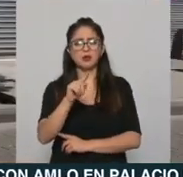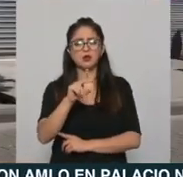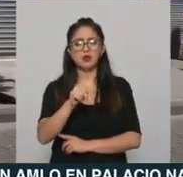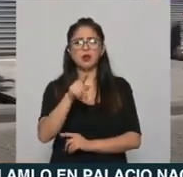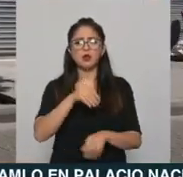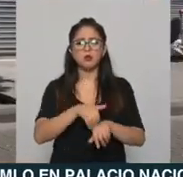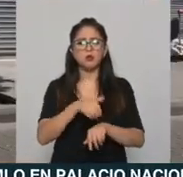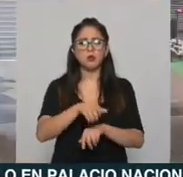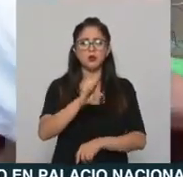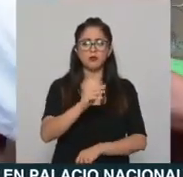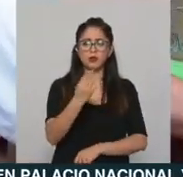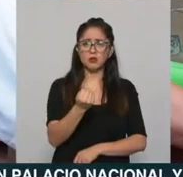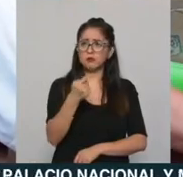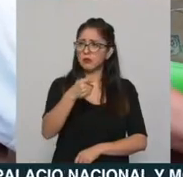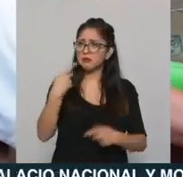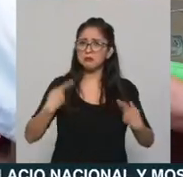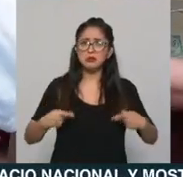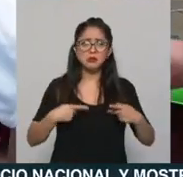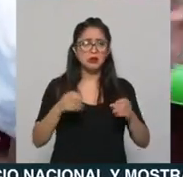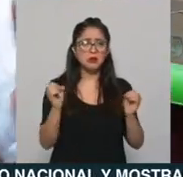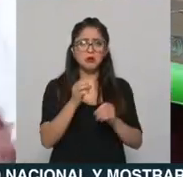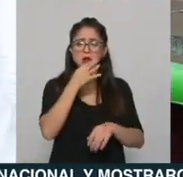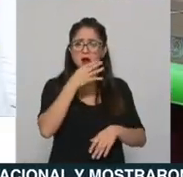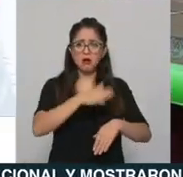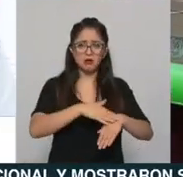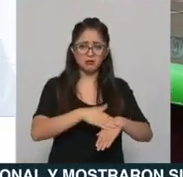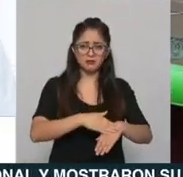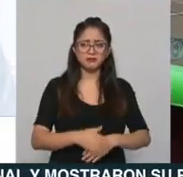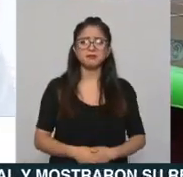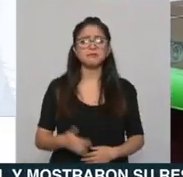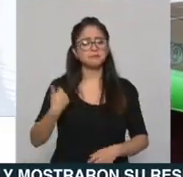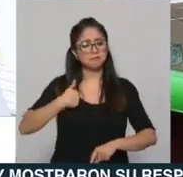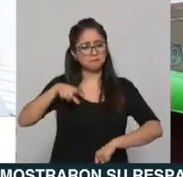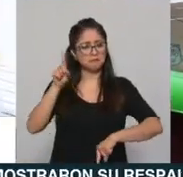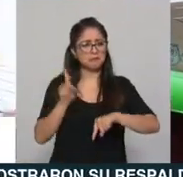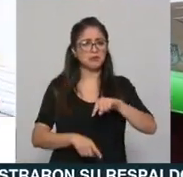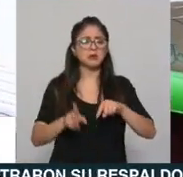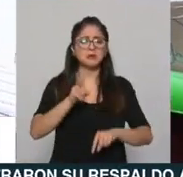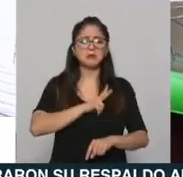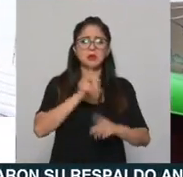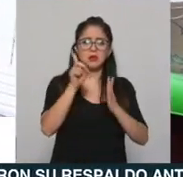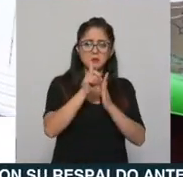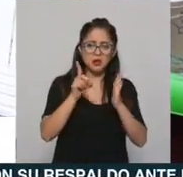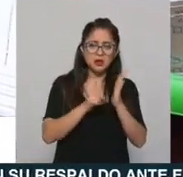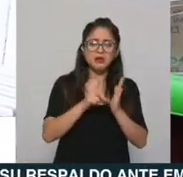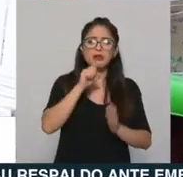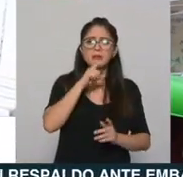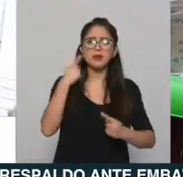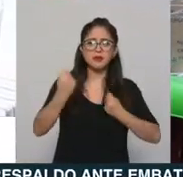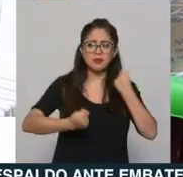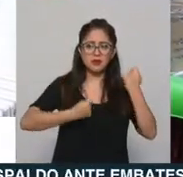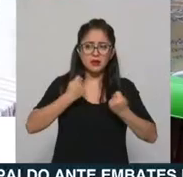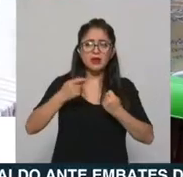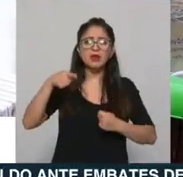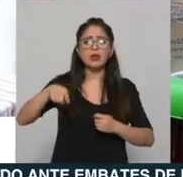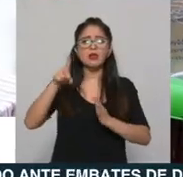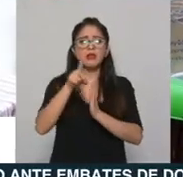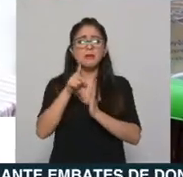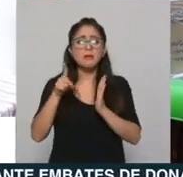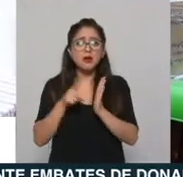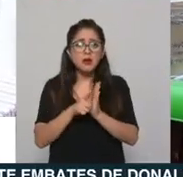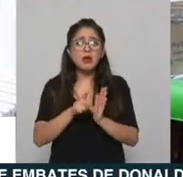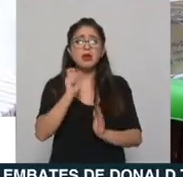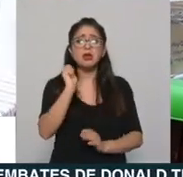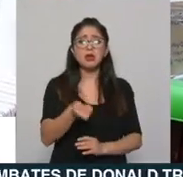darle explicaciones. Me desalojaron también de mi departamento y de la tienda. Cuando me desalojaron del departamento fueron a